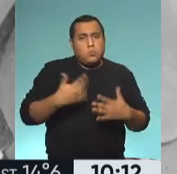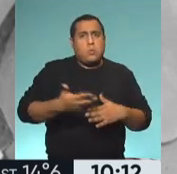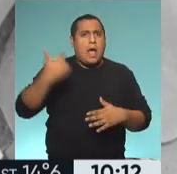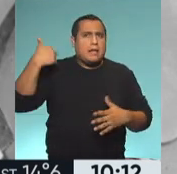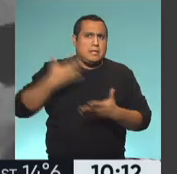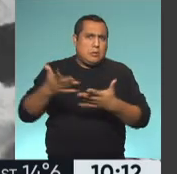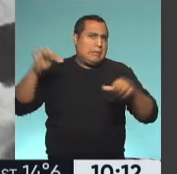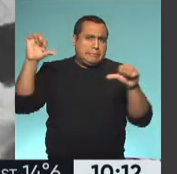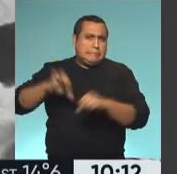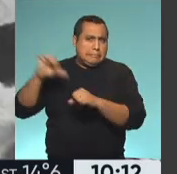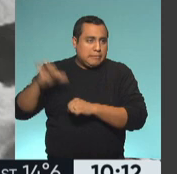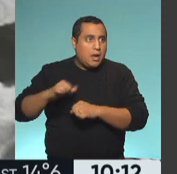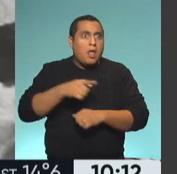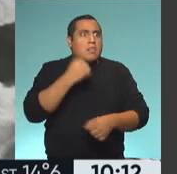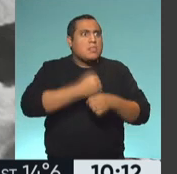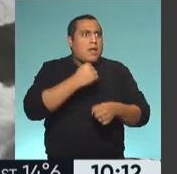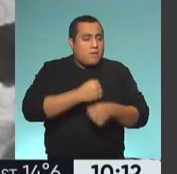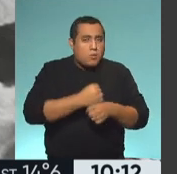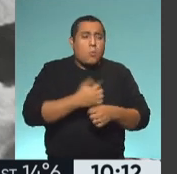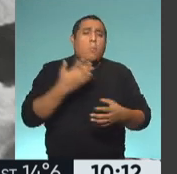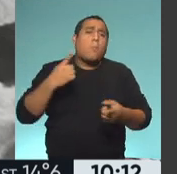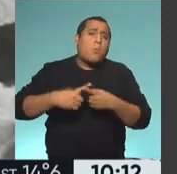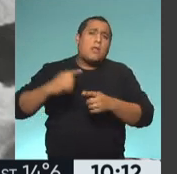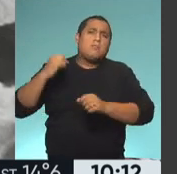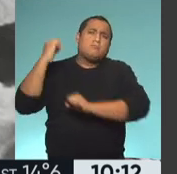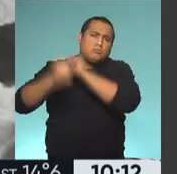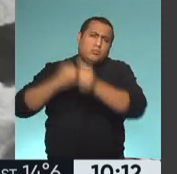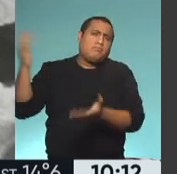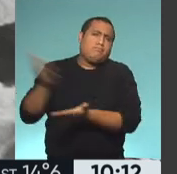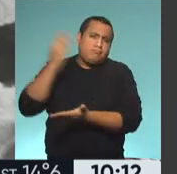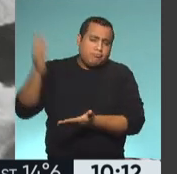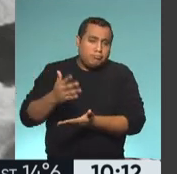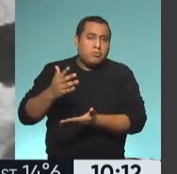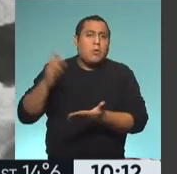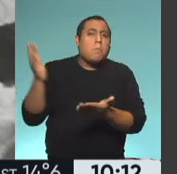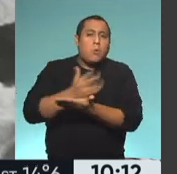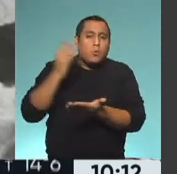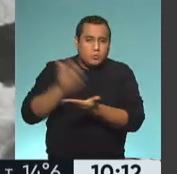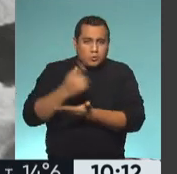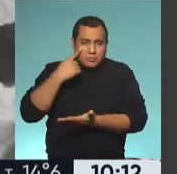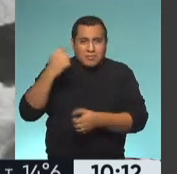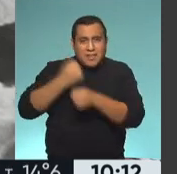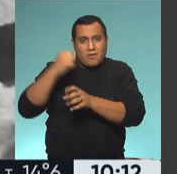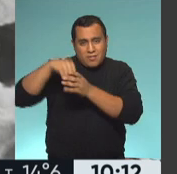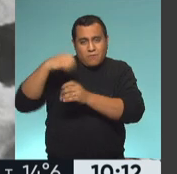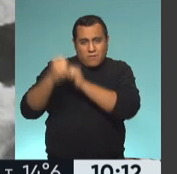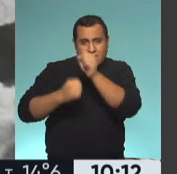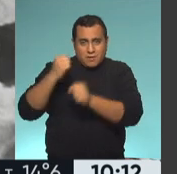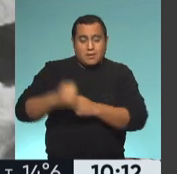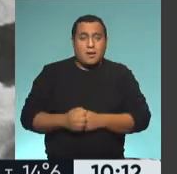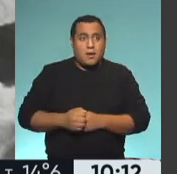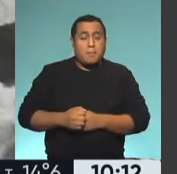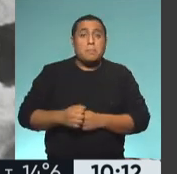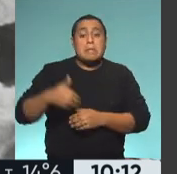Depresión, provocada por la industrialización y la producción en cadena. Con el estallido de